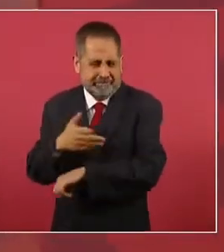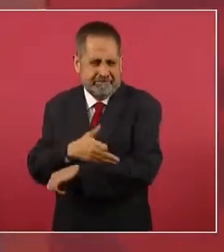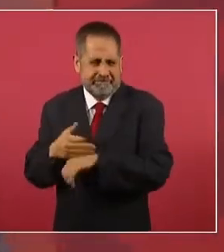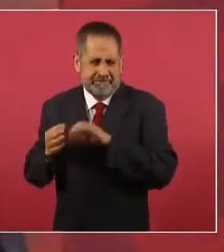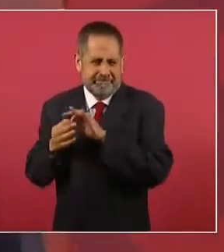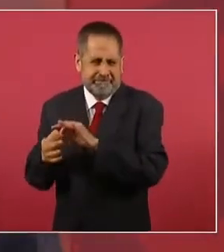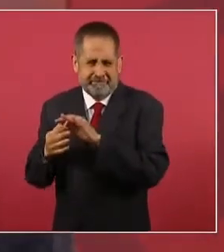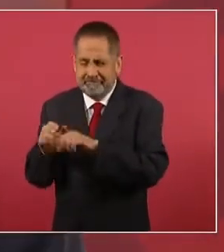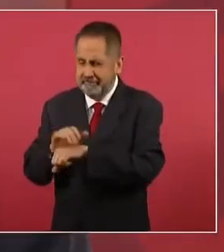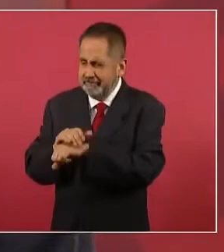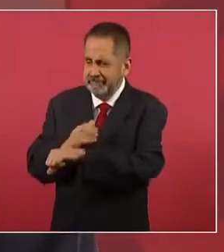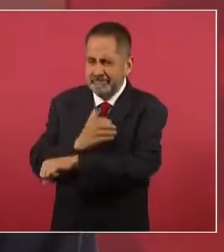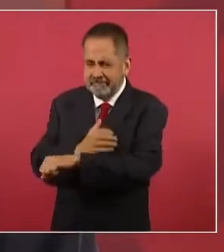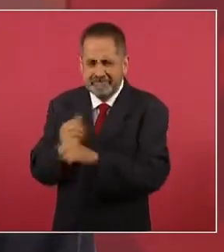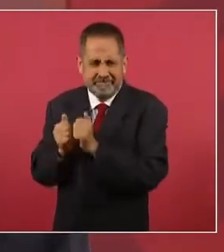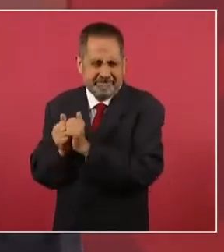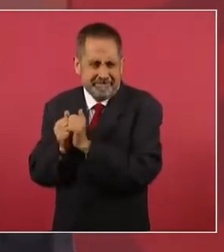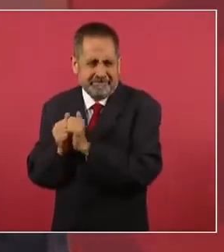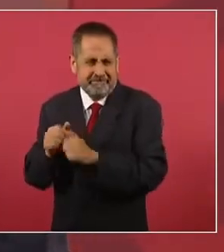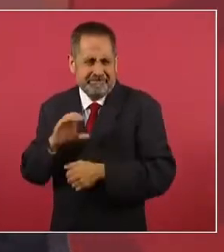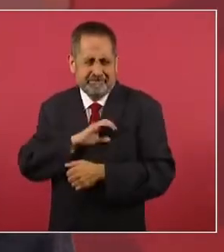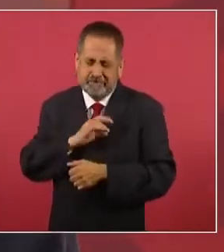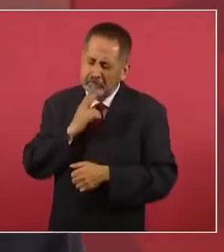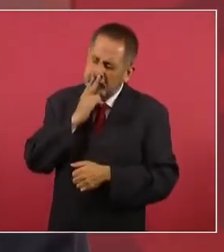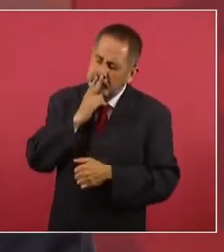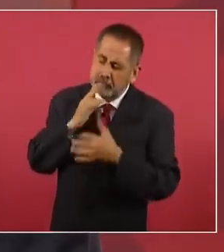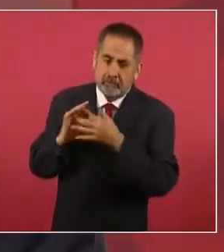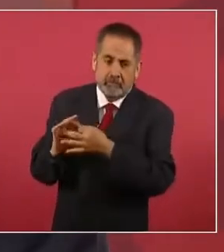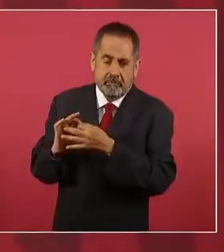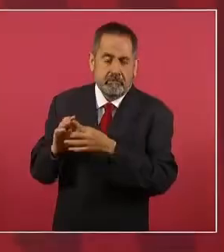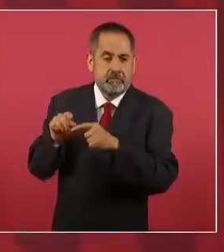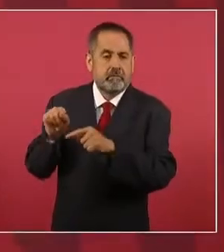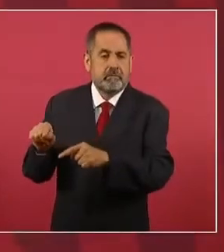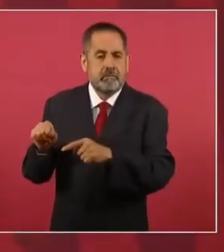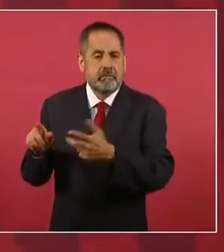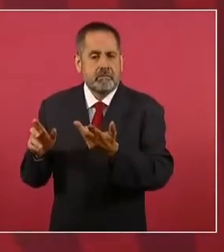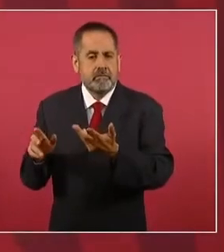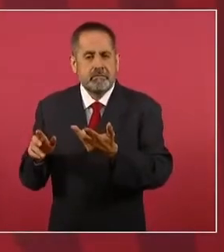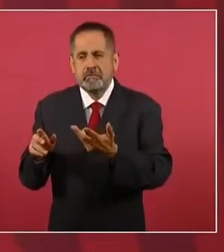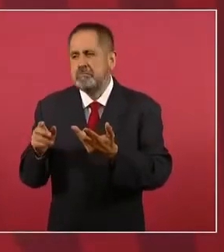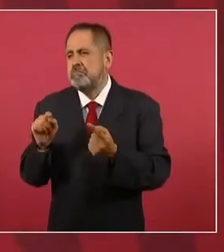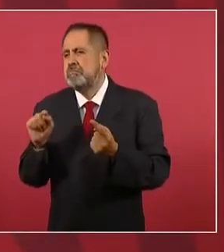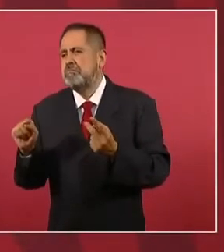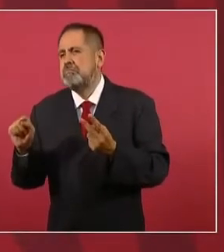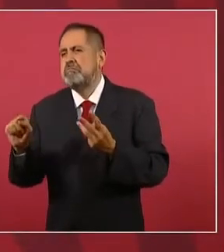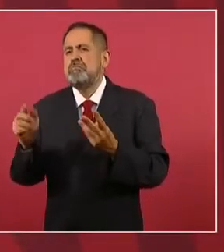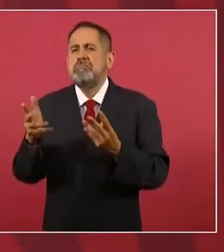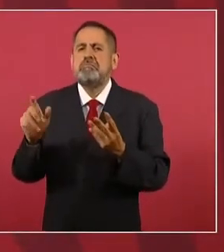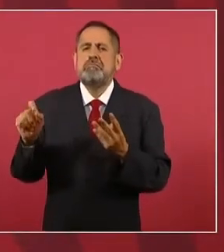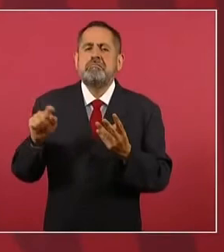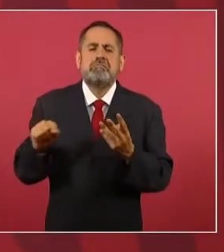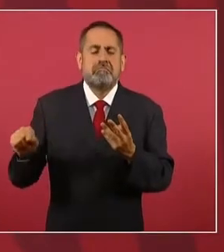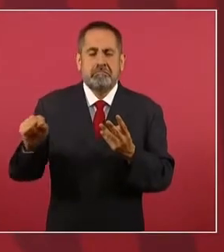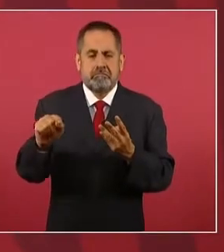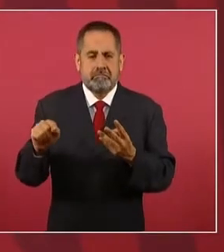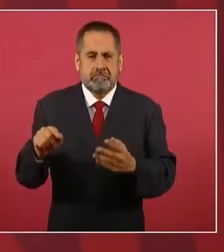cercana, amigos, compañeros, ¿no?, que pueden ser 10, 20,